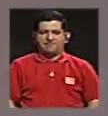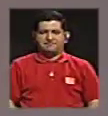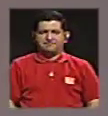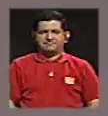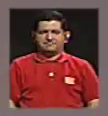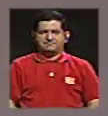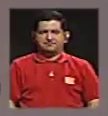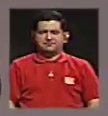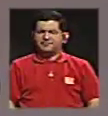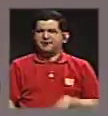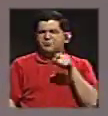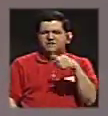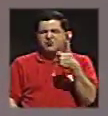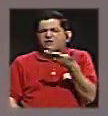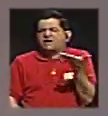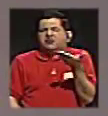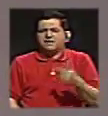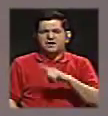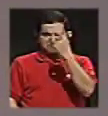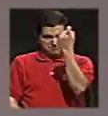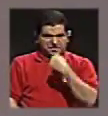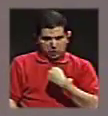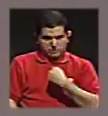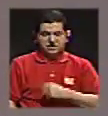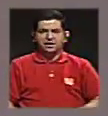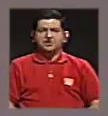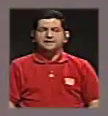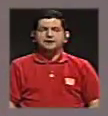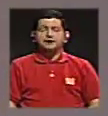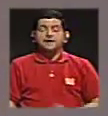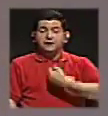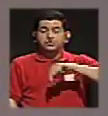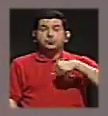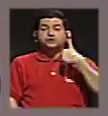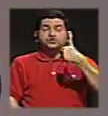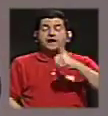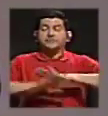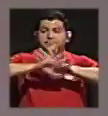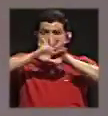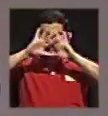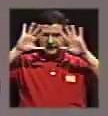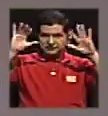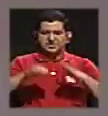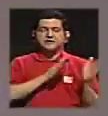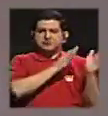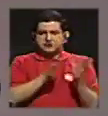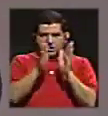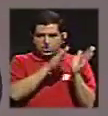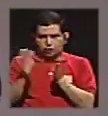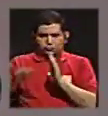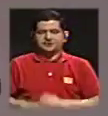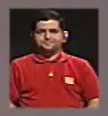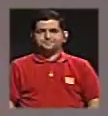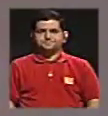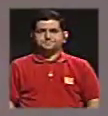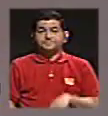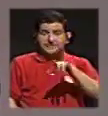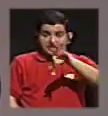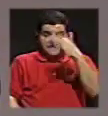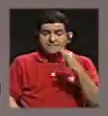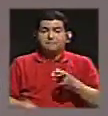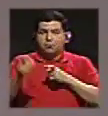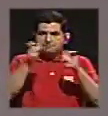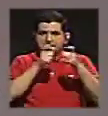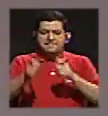eh qué ganamos con eso me pregunta usted eh ganamos un poco más de transparencia y orden porque sin duda alguna se van a